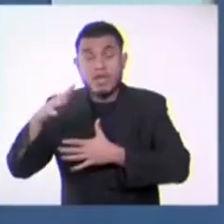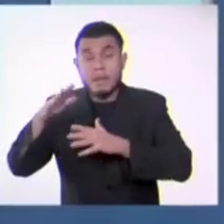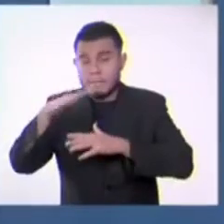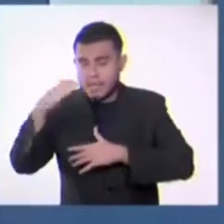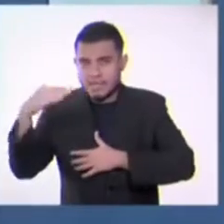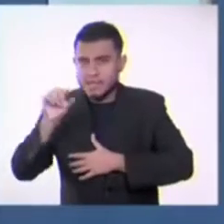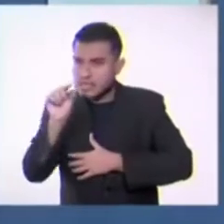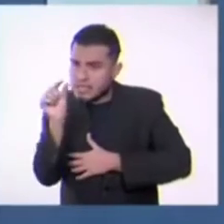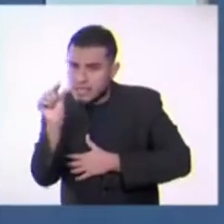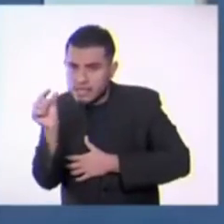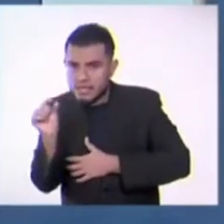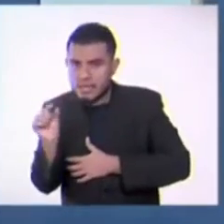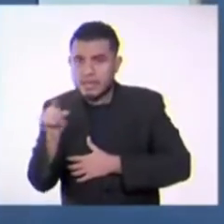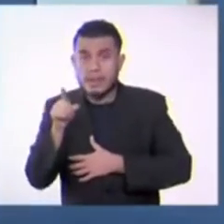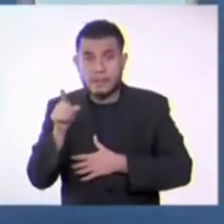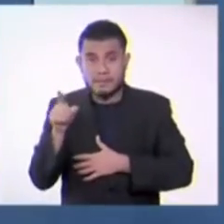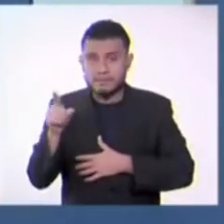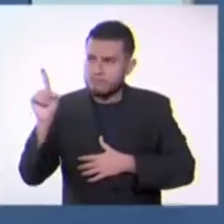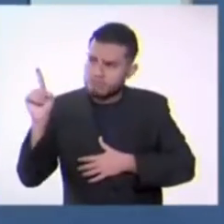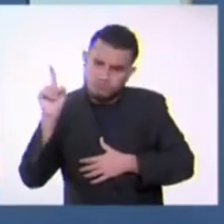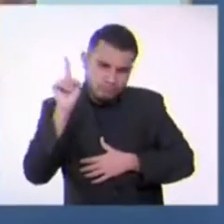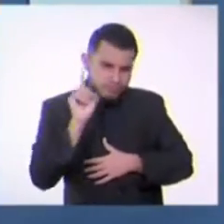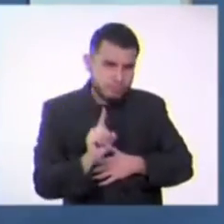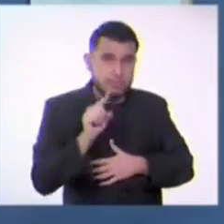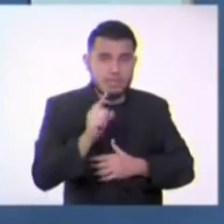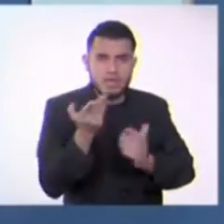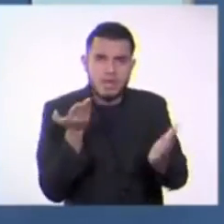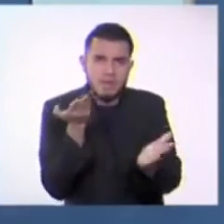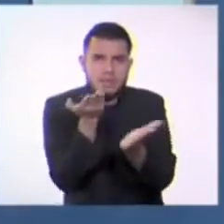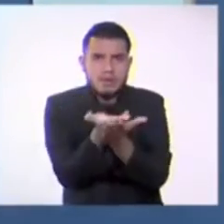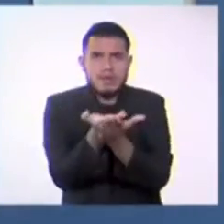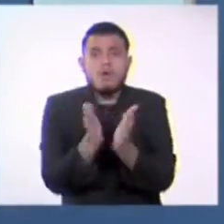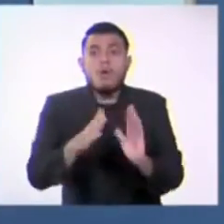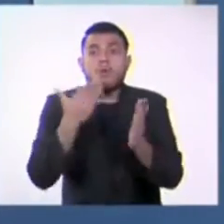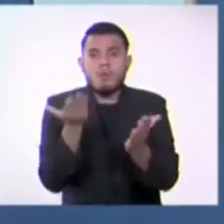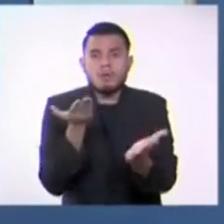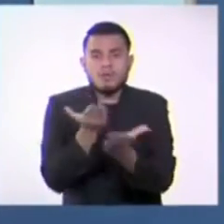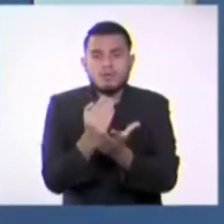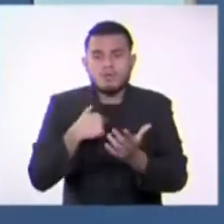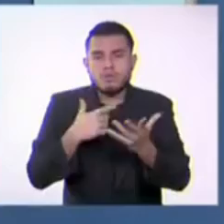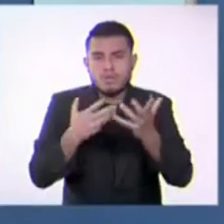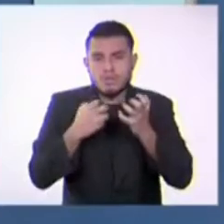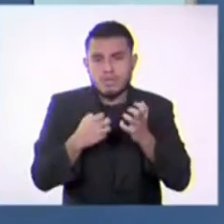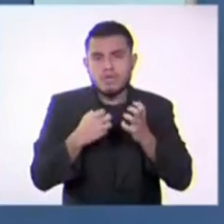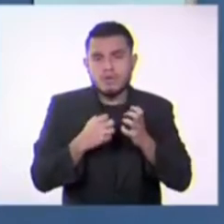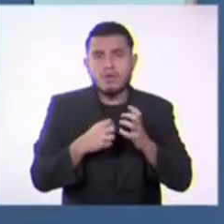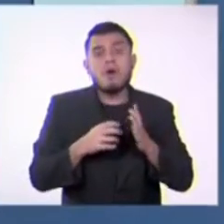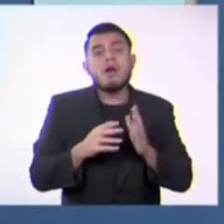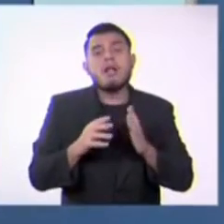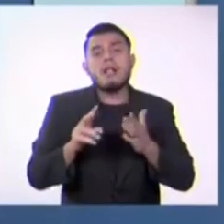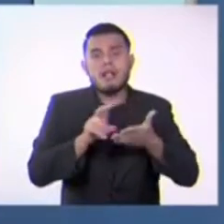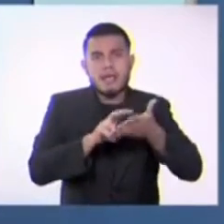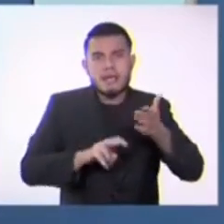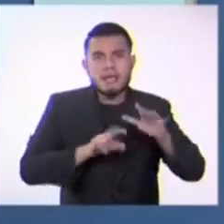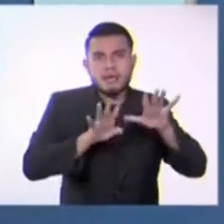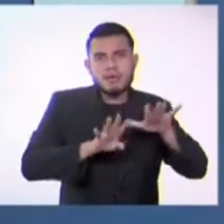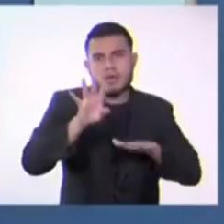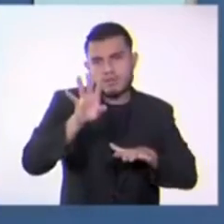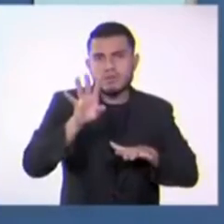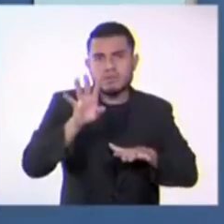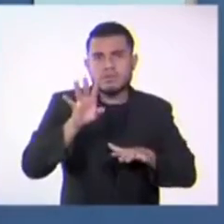Y a partir de ahí, y de la propuesta, porque la proclama, quiero leerte los 14 puntos de la